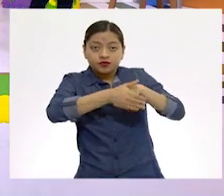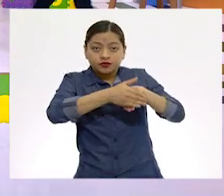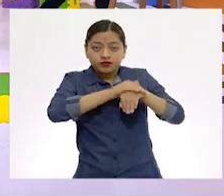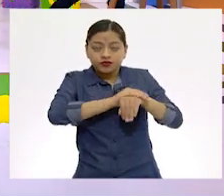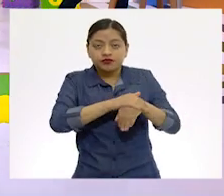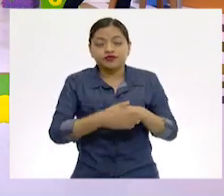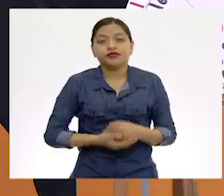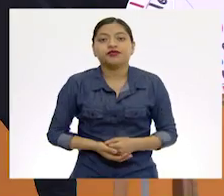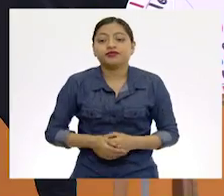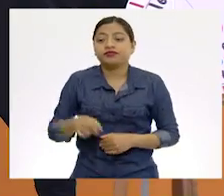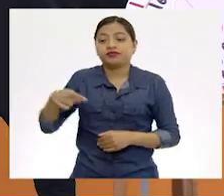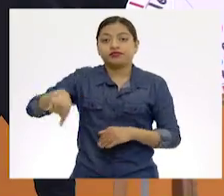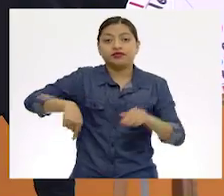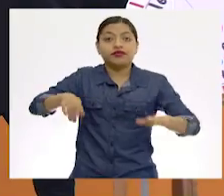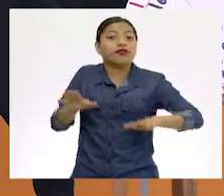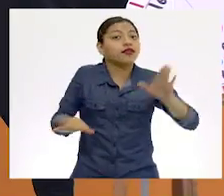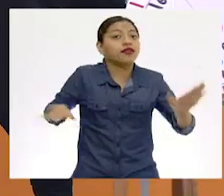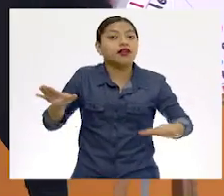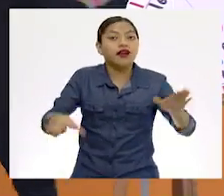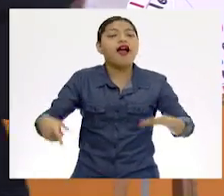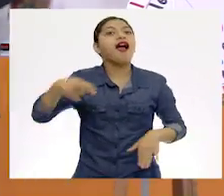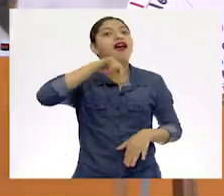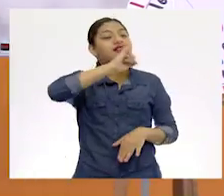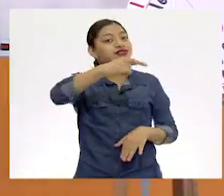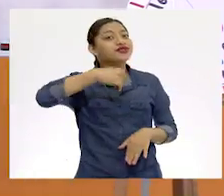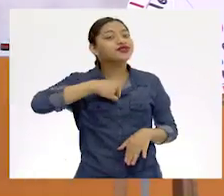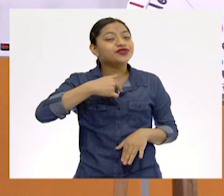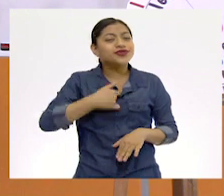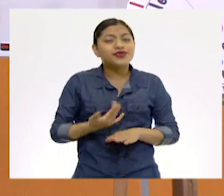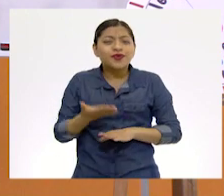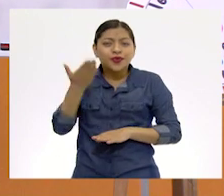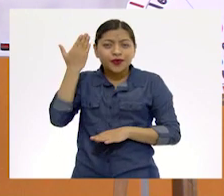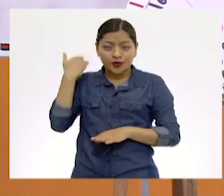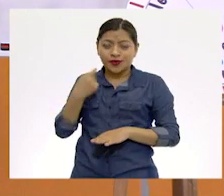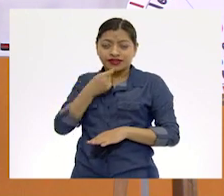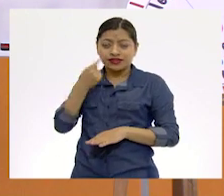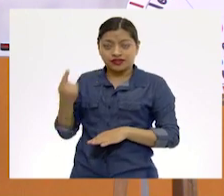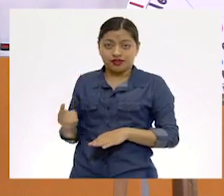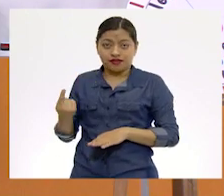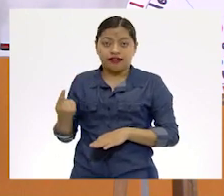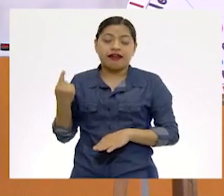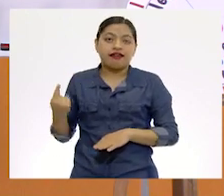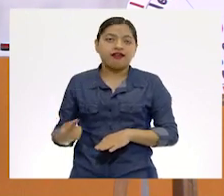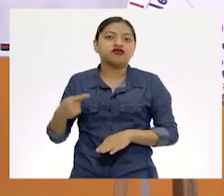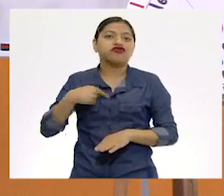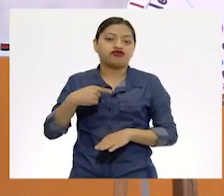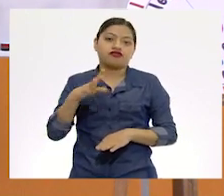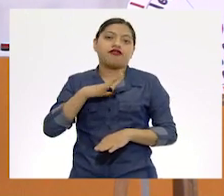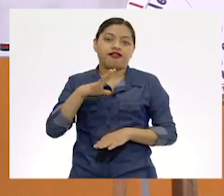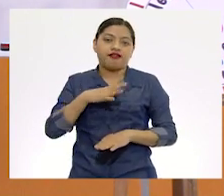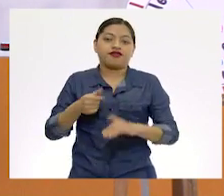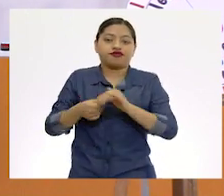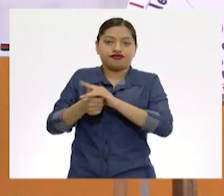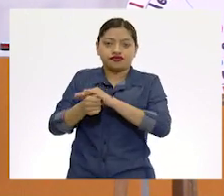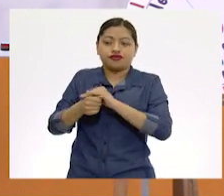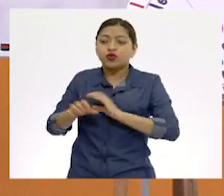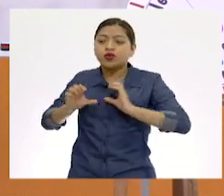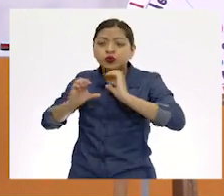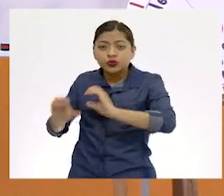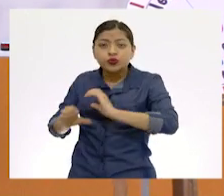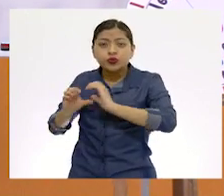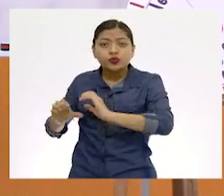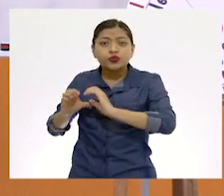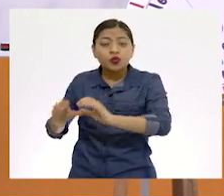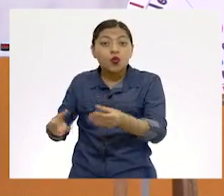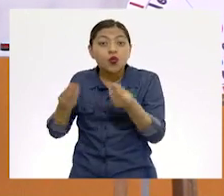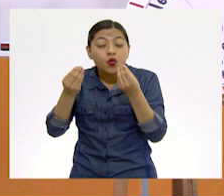Me encantan. Yo tuve tortugas cuando fui niño y las cuidé tan bien que